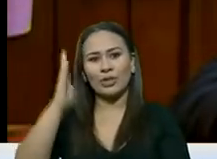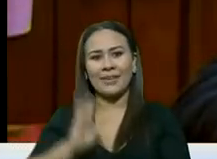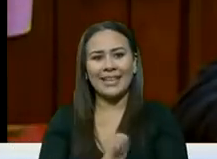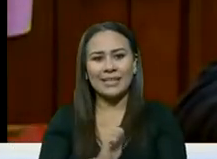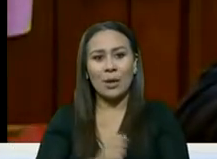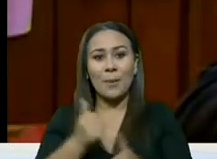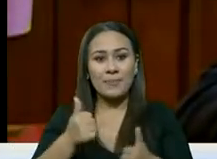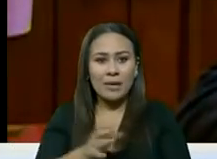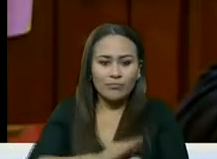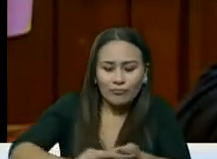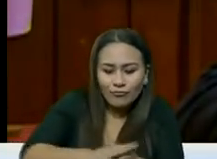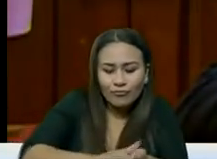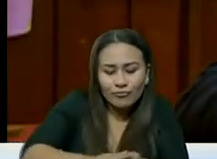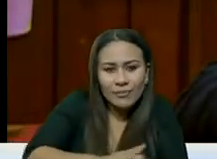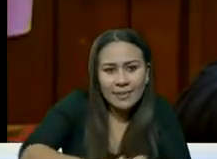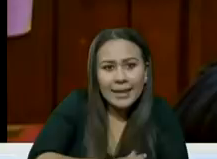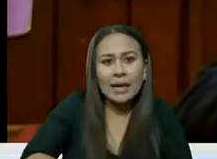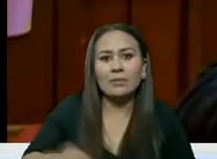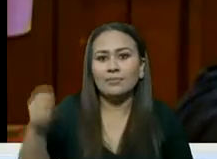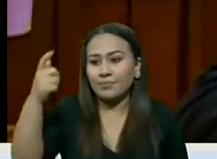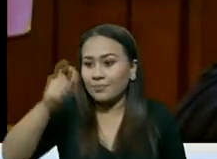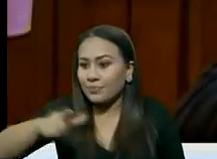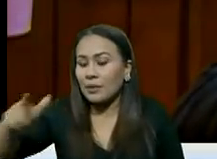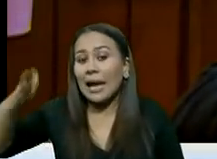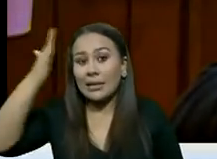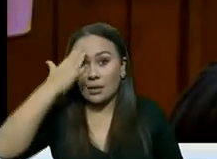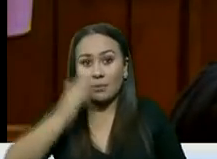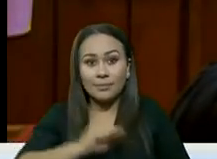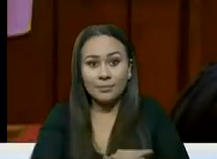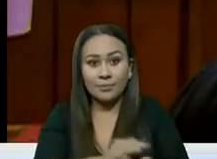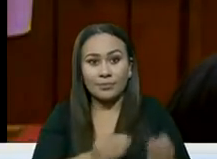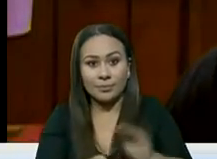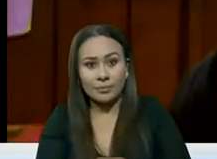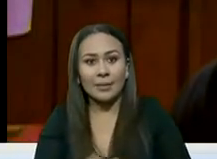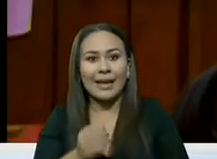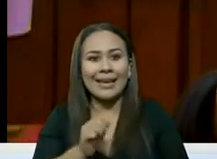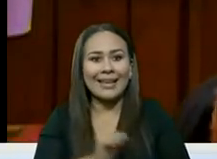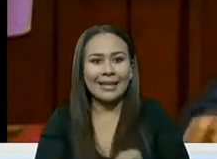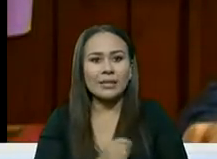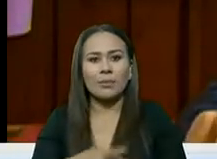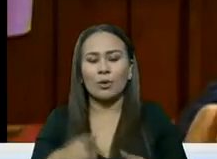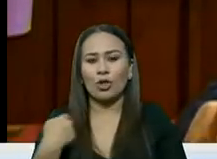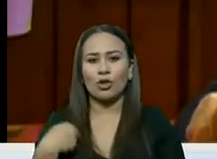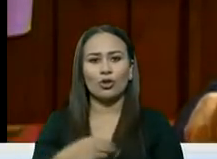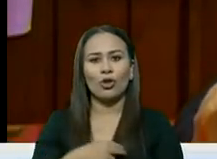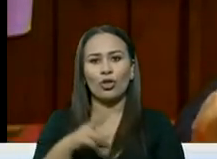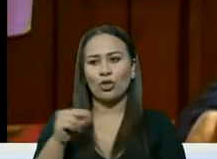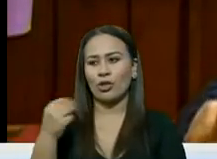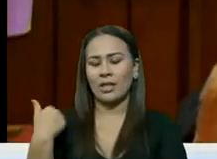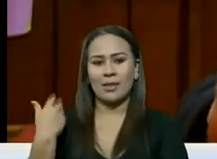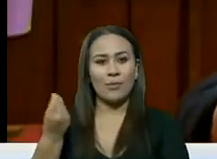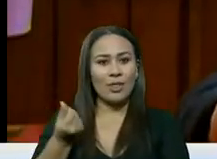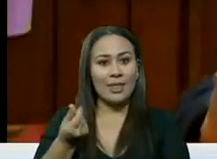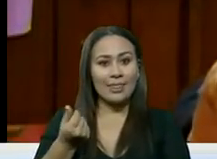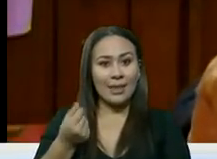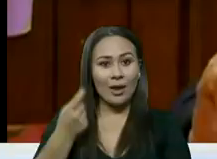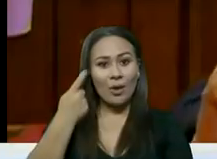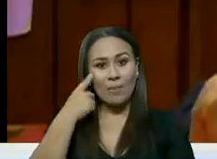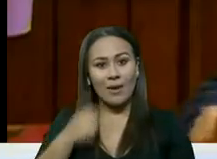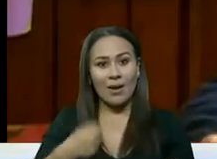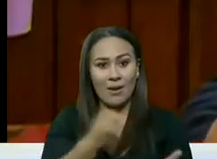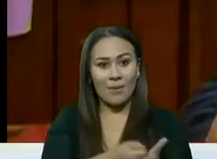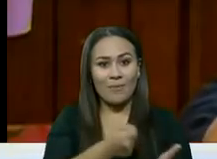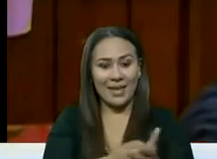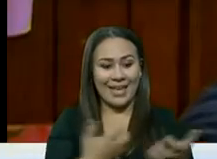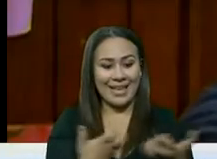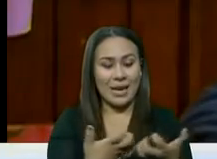de saber hacer el queso, que la gente lo sabía hacer, pero no teníamos el manejo del dinero y no teníamos el